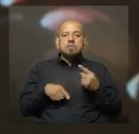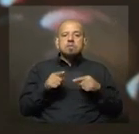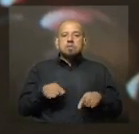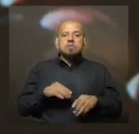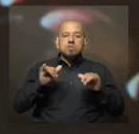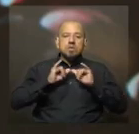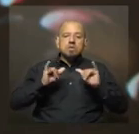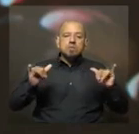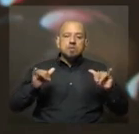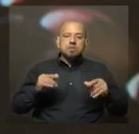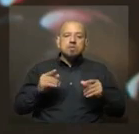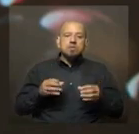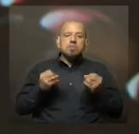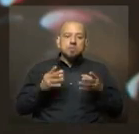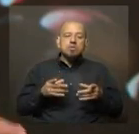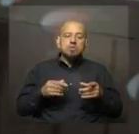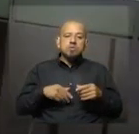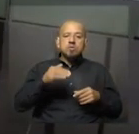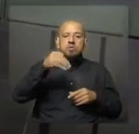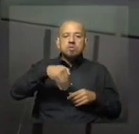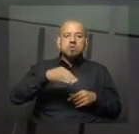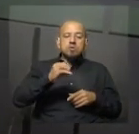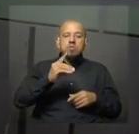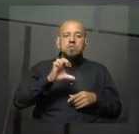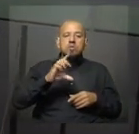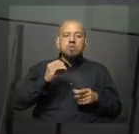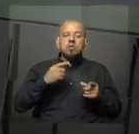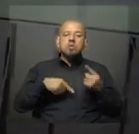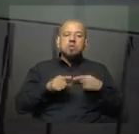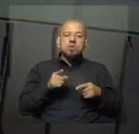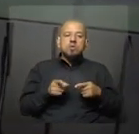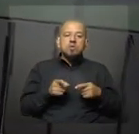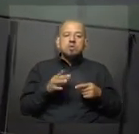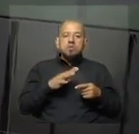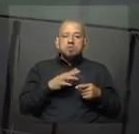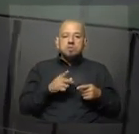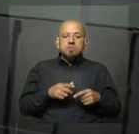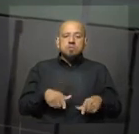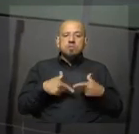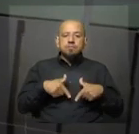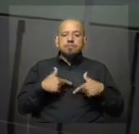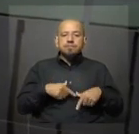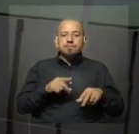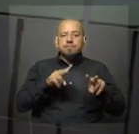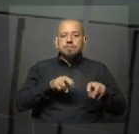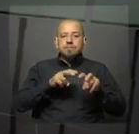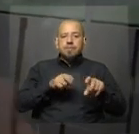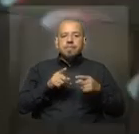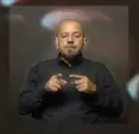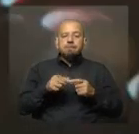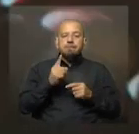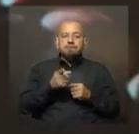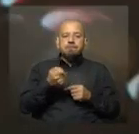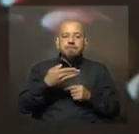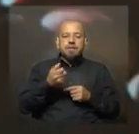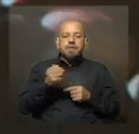campaña con poca potencia porque era el mercado modelo, con sus recursos. Entonces se nos suma el Ministerio de Ganadería, y ahí voy a nombrar a Zulma Gabar, que era la directora